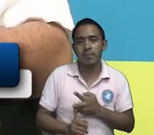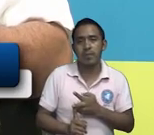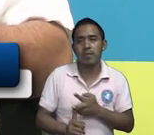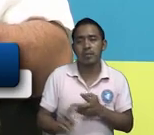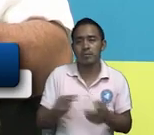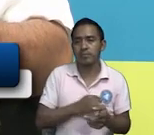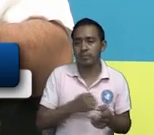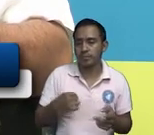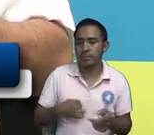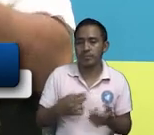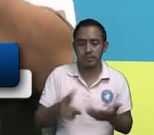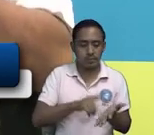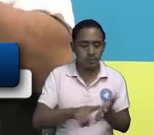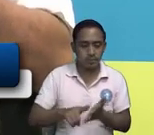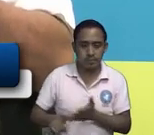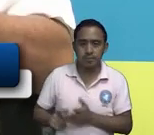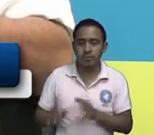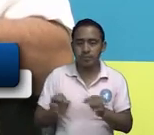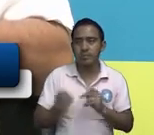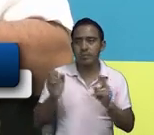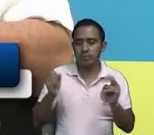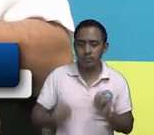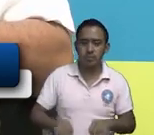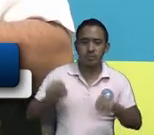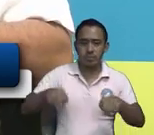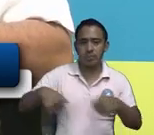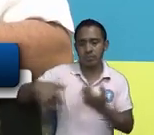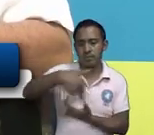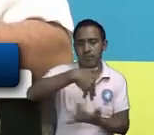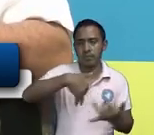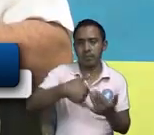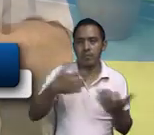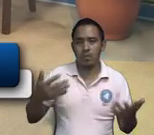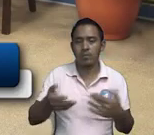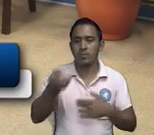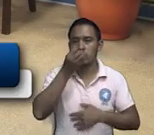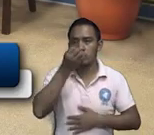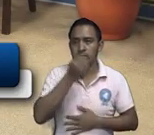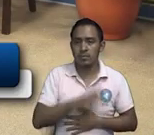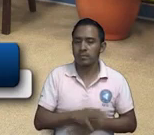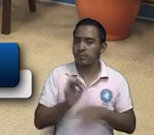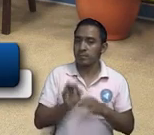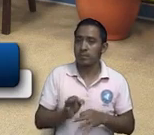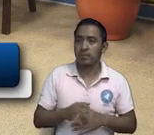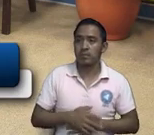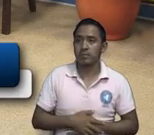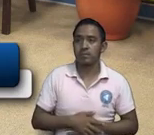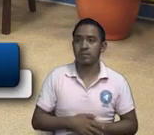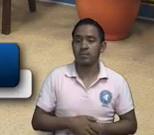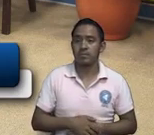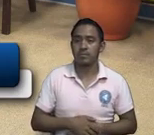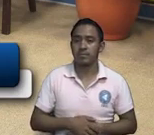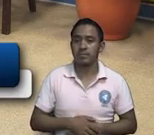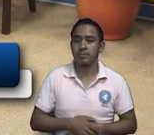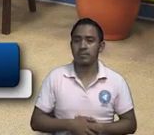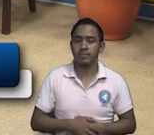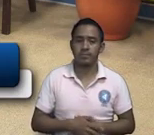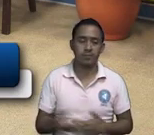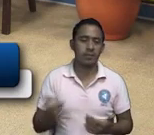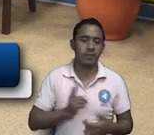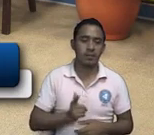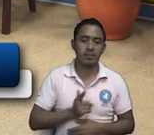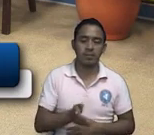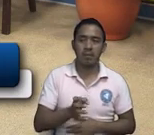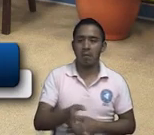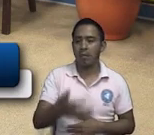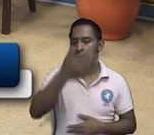aseo permanente con ellos para que pueda convivir con nosotros. Ya, sobre todo la comida. A veces ocurre que tenemos un perro y